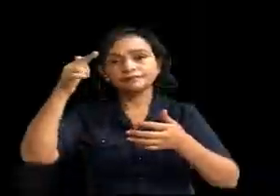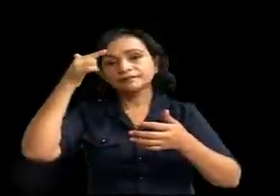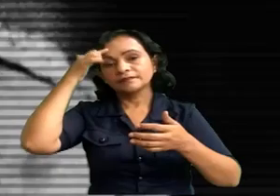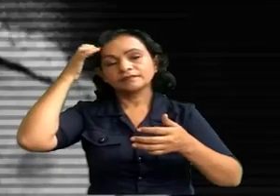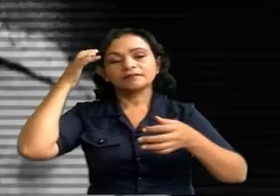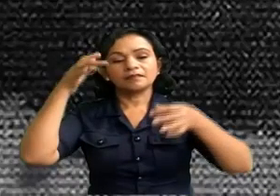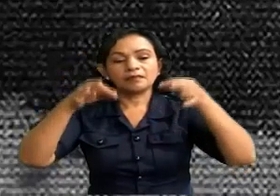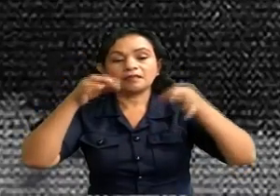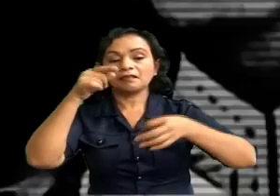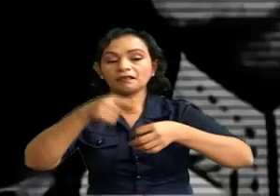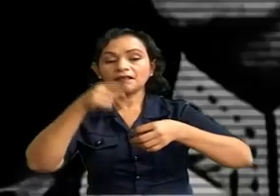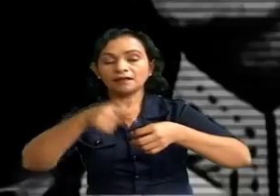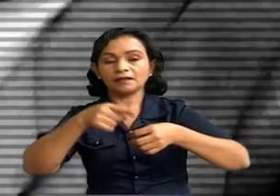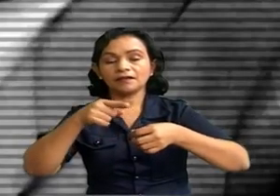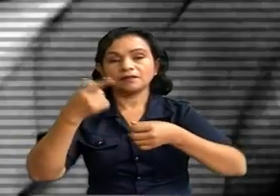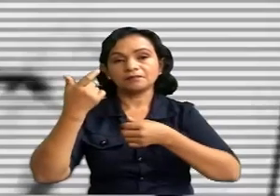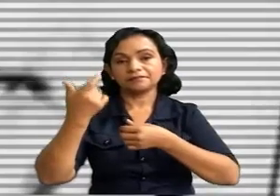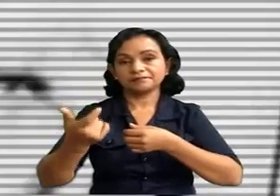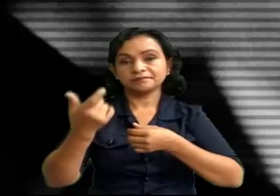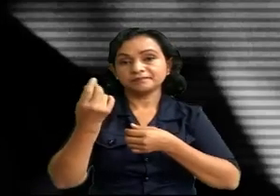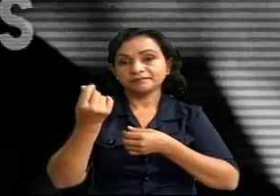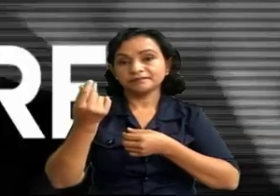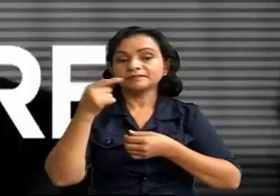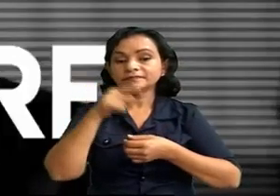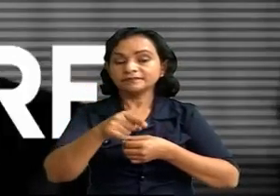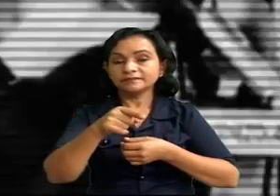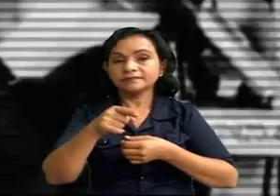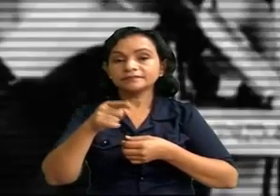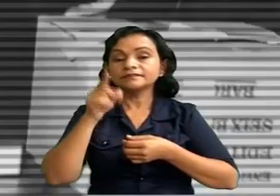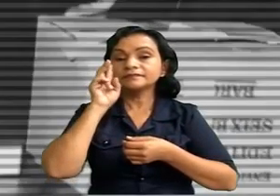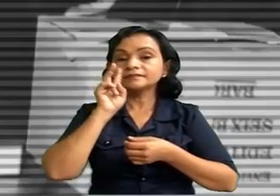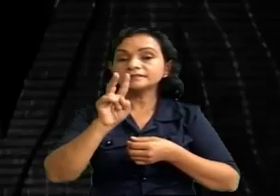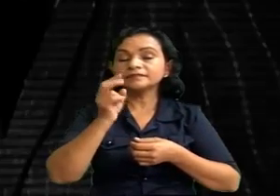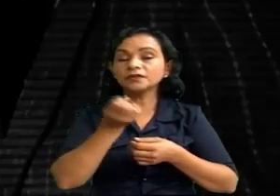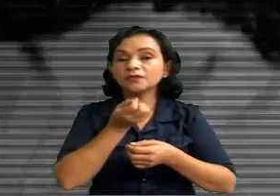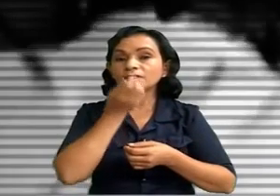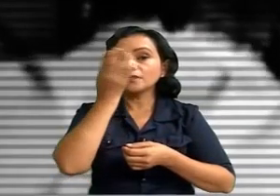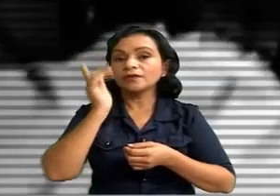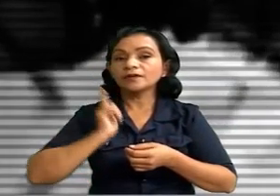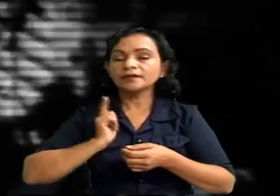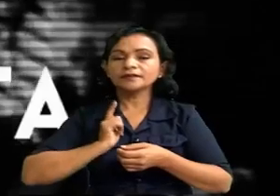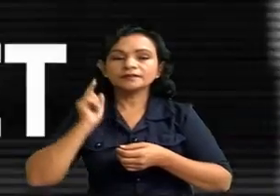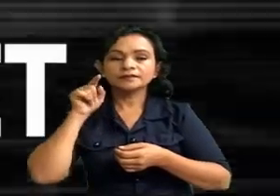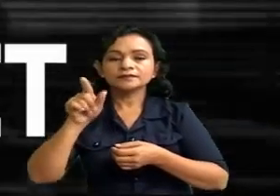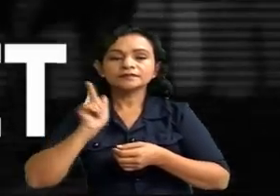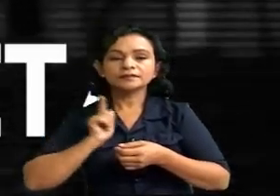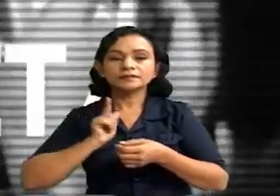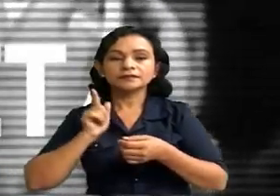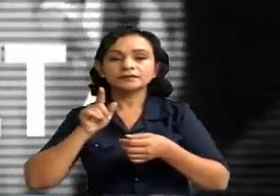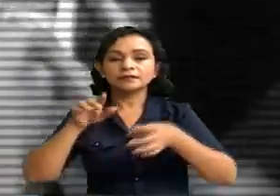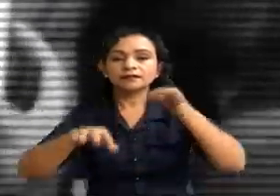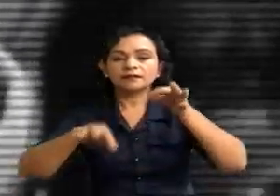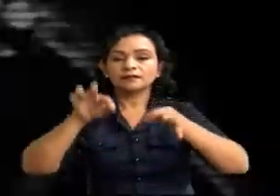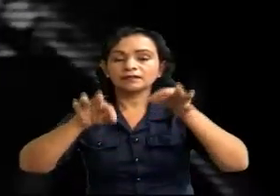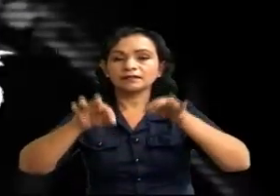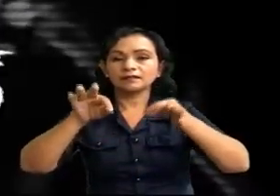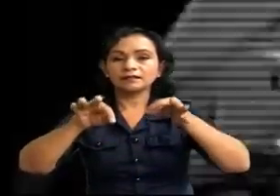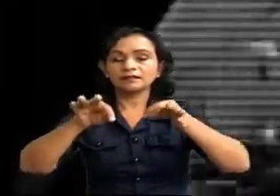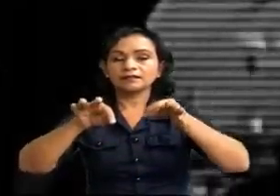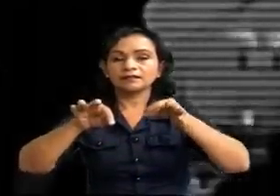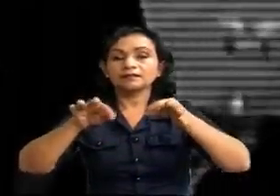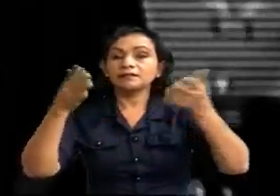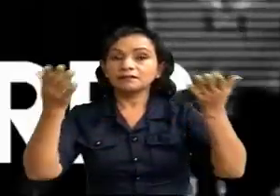títeres, gobiernos burgueses. Y que ahí en Miraflores estuviera siempre una marioneta, un